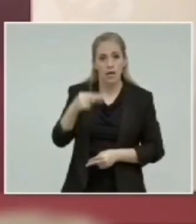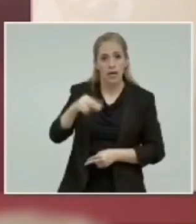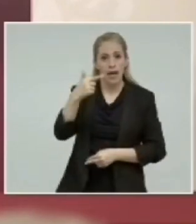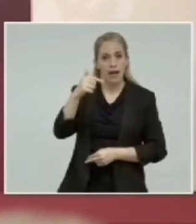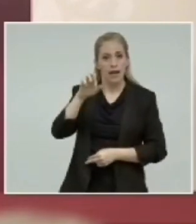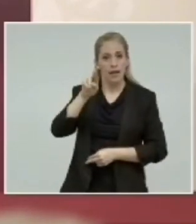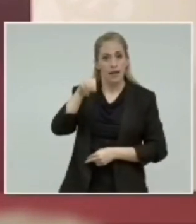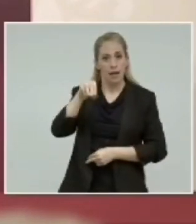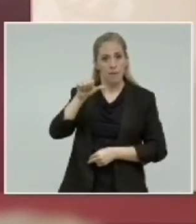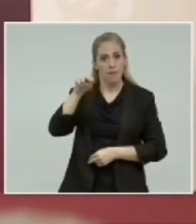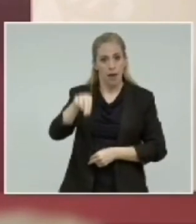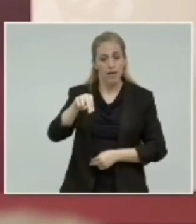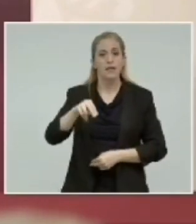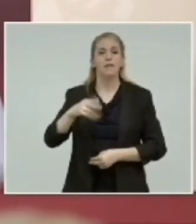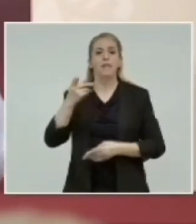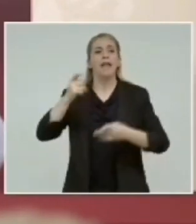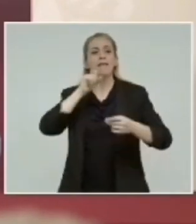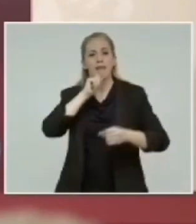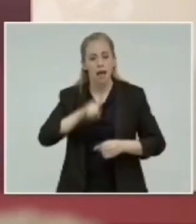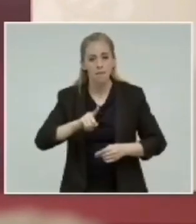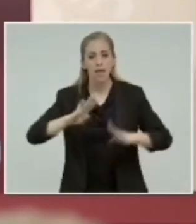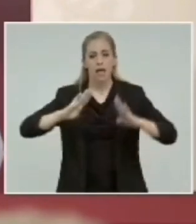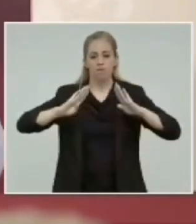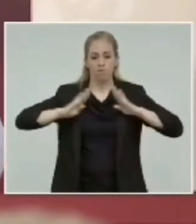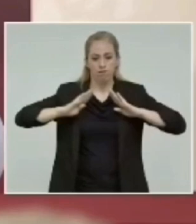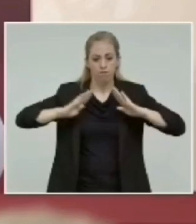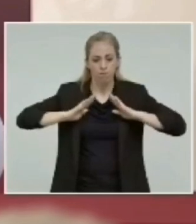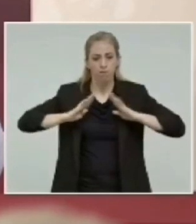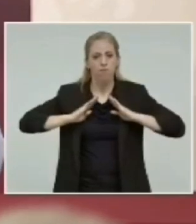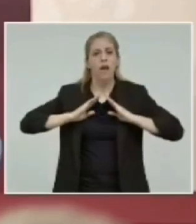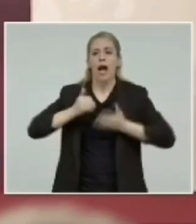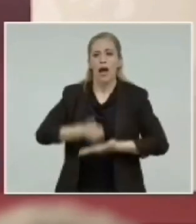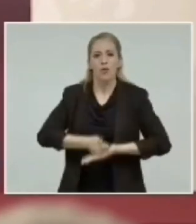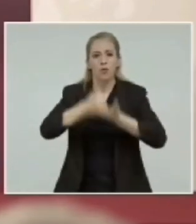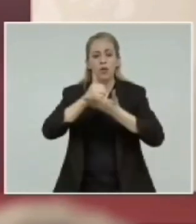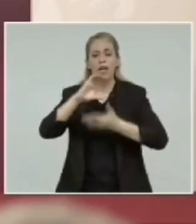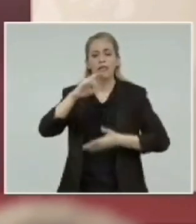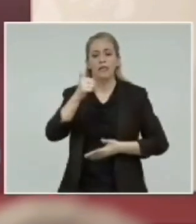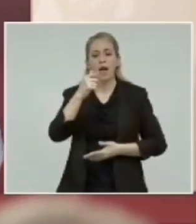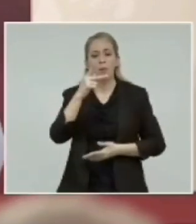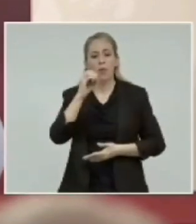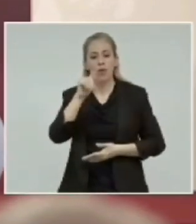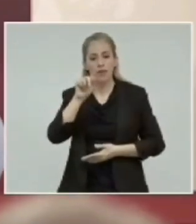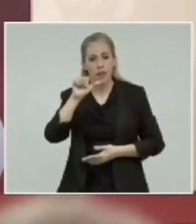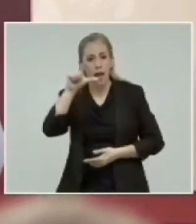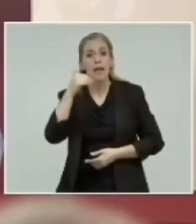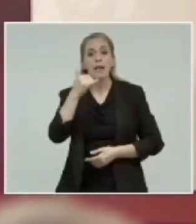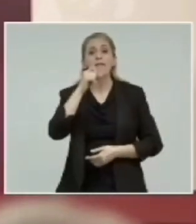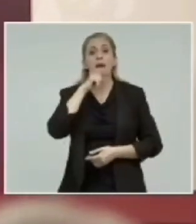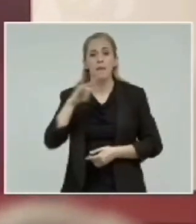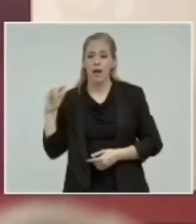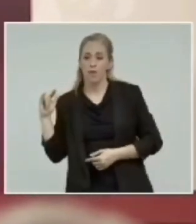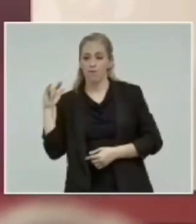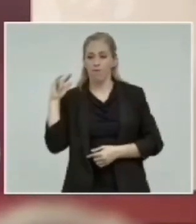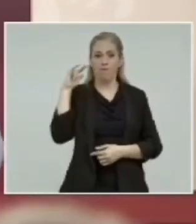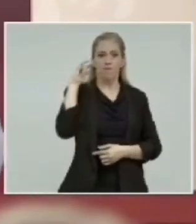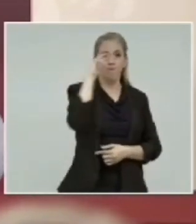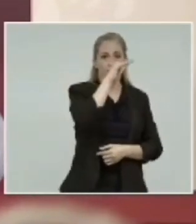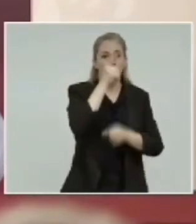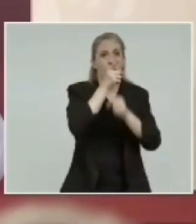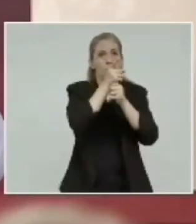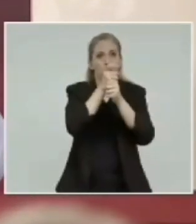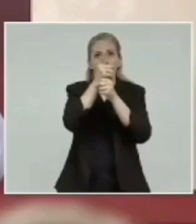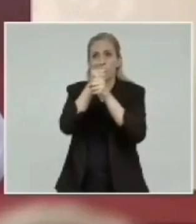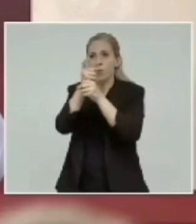al Ejército, que nos han ayudado con el chapotal, con el bombardeo de nubes, con